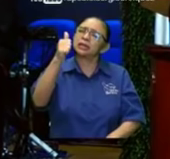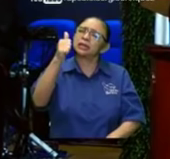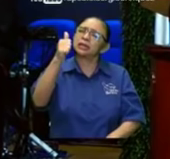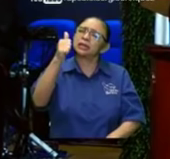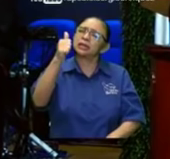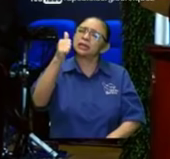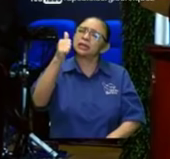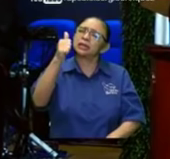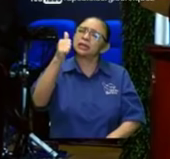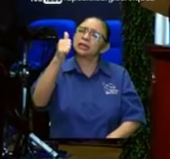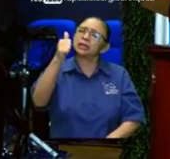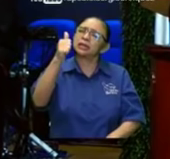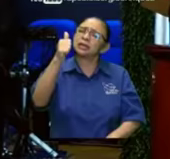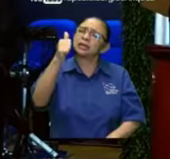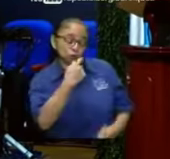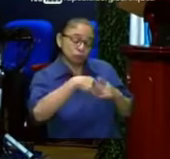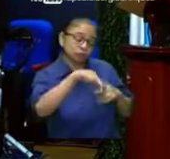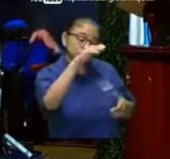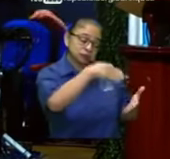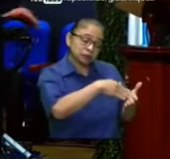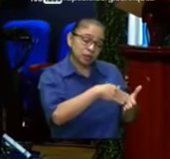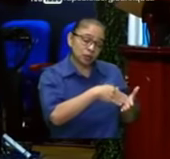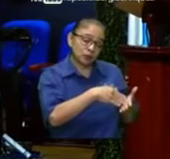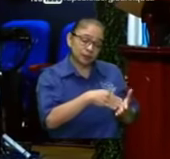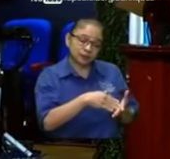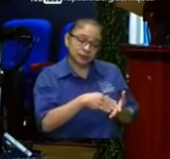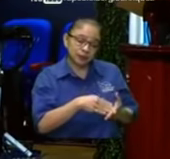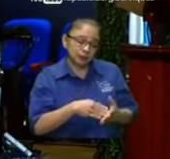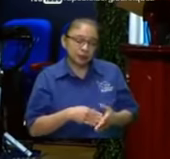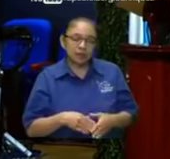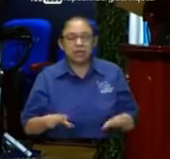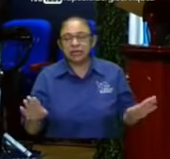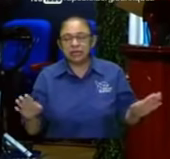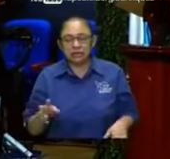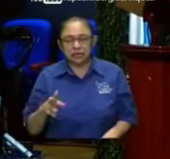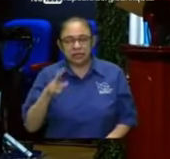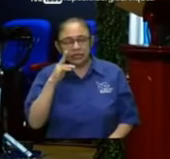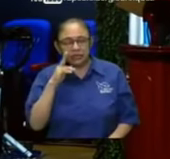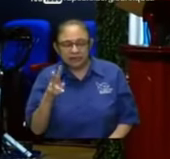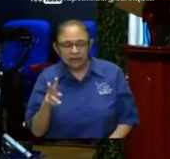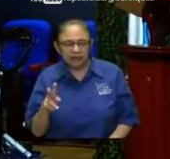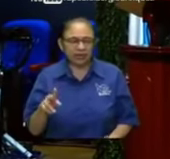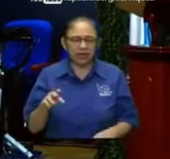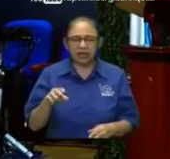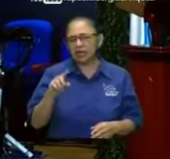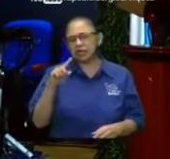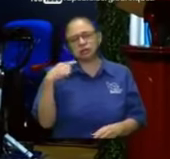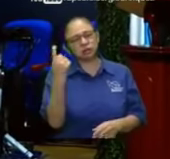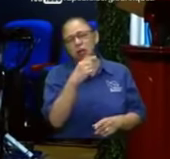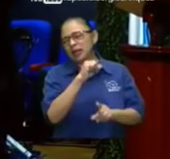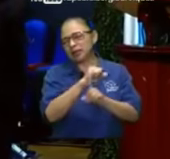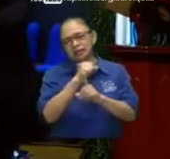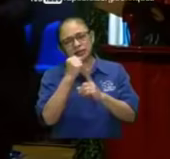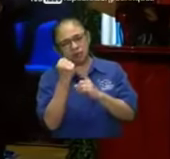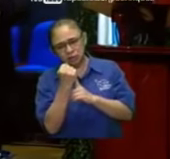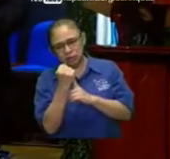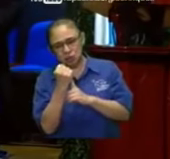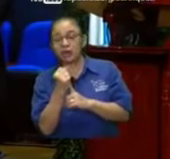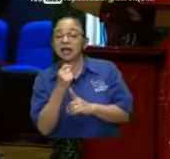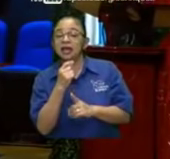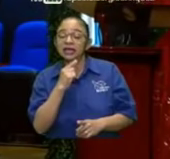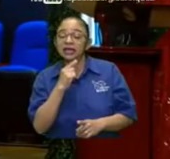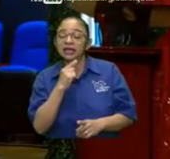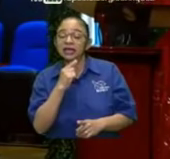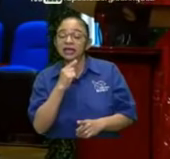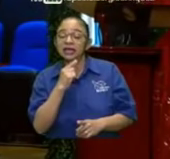ir. Tengas pena, yo voy a ir. Y entonces se da toda la cuestión de la mujer del flujo de sangre, que lo tocó, que entonces él dice: alguien me